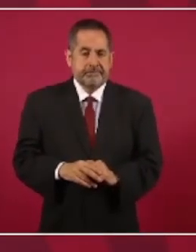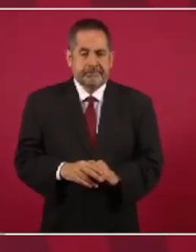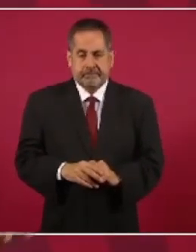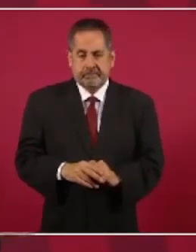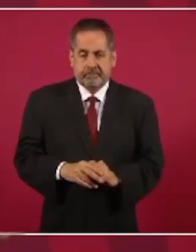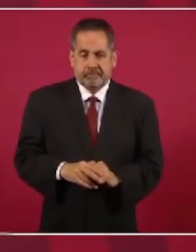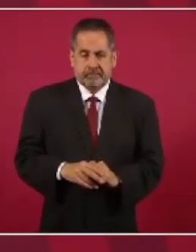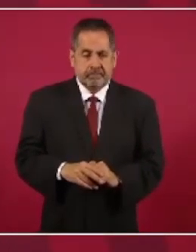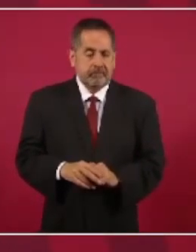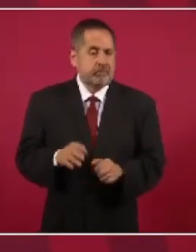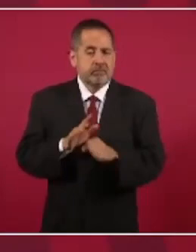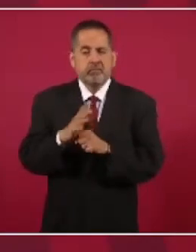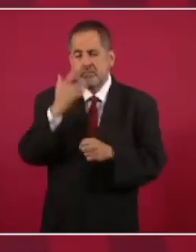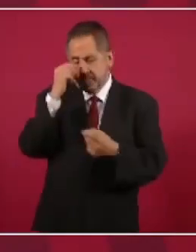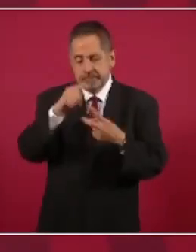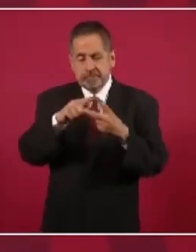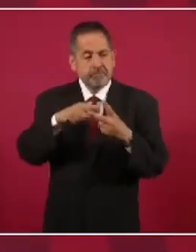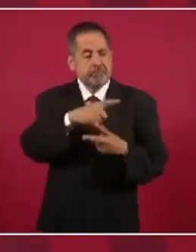Por dos razones. Primero,